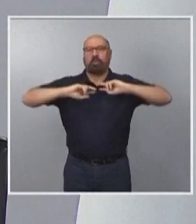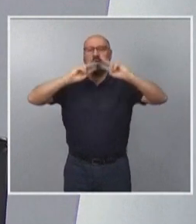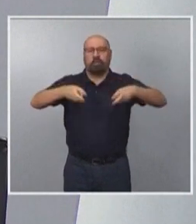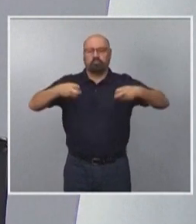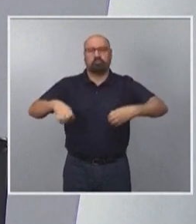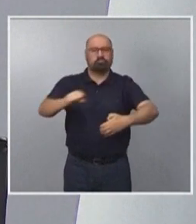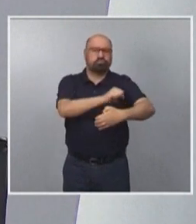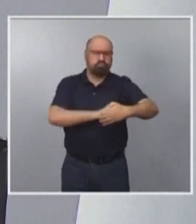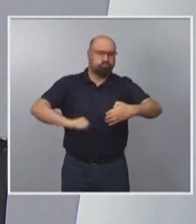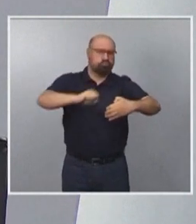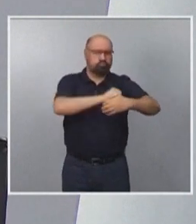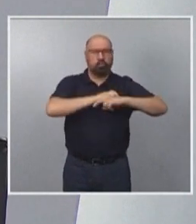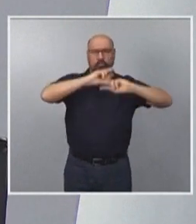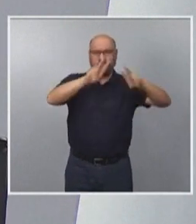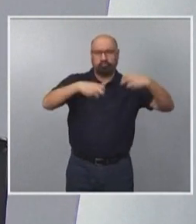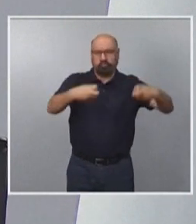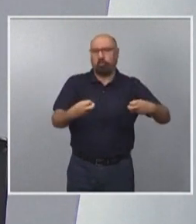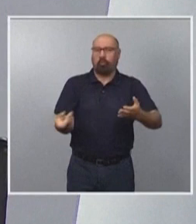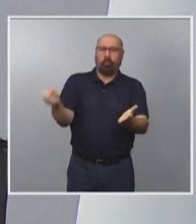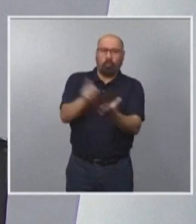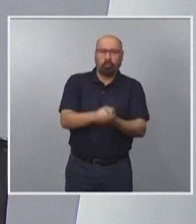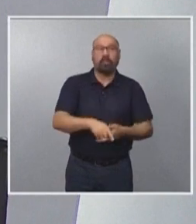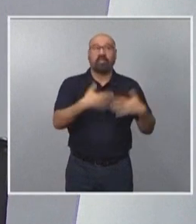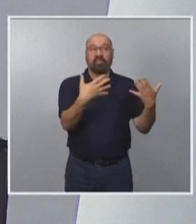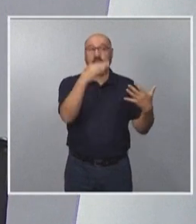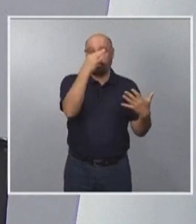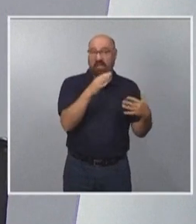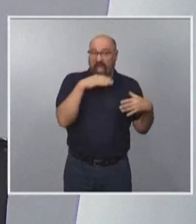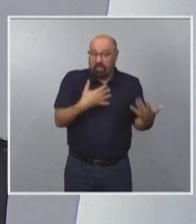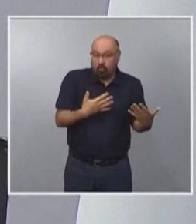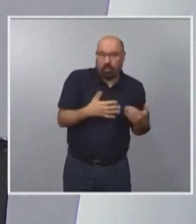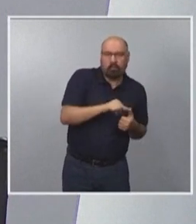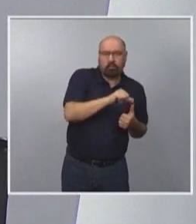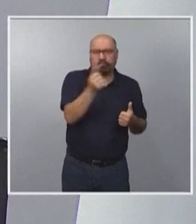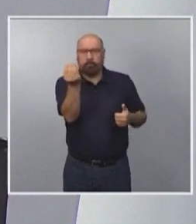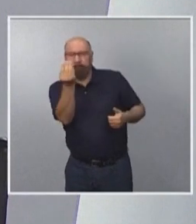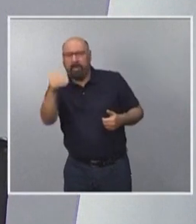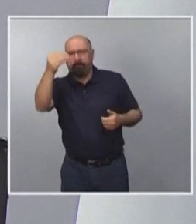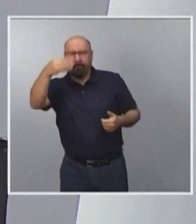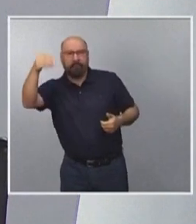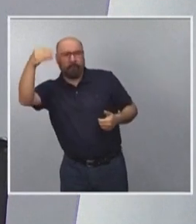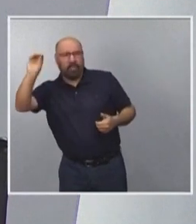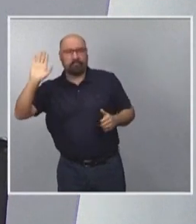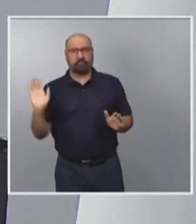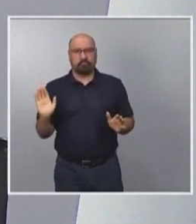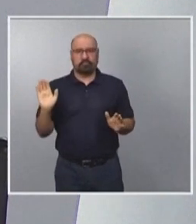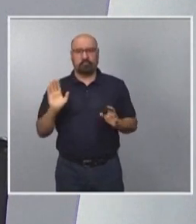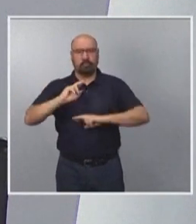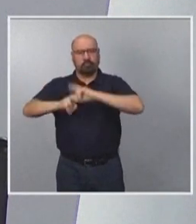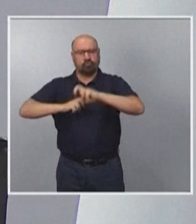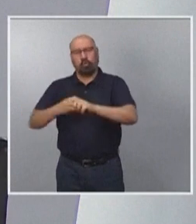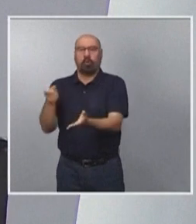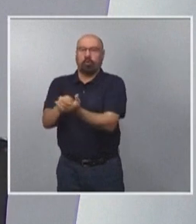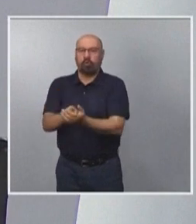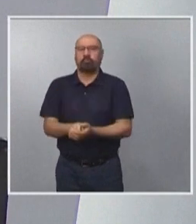de agua, pase del 10% actual, el 10% de las aguas urbanas son reutilizadas al